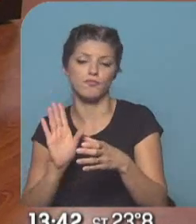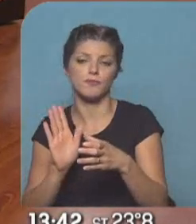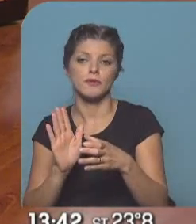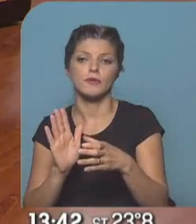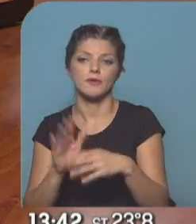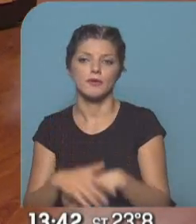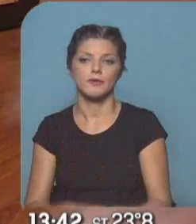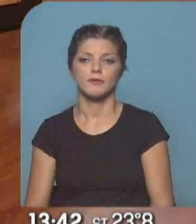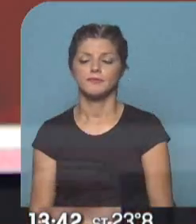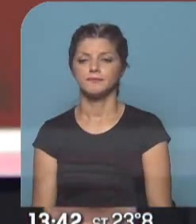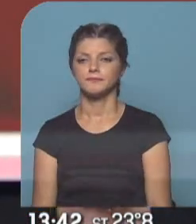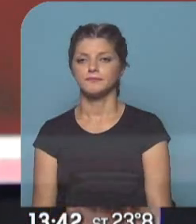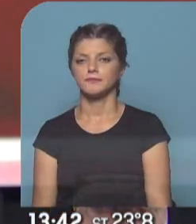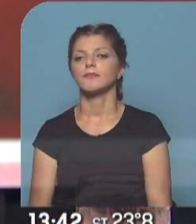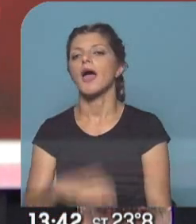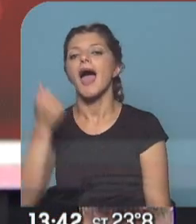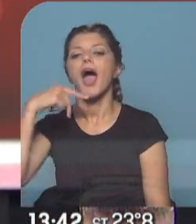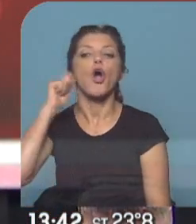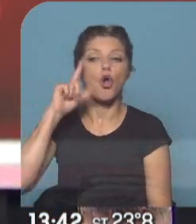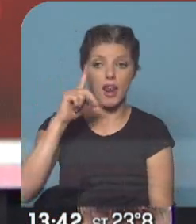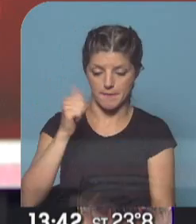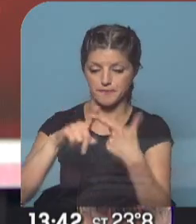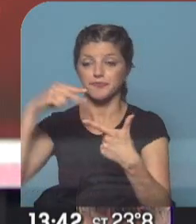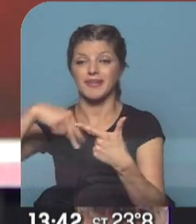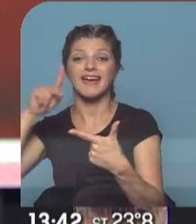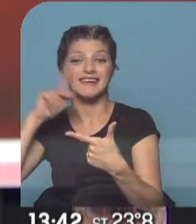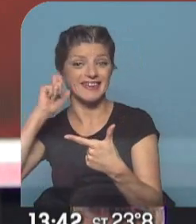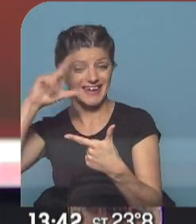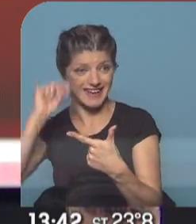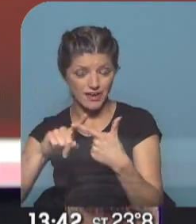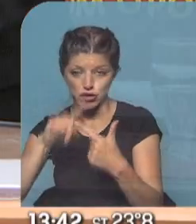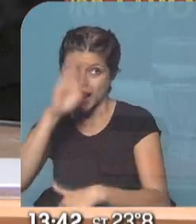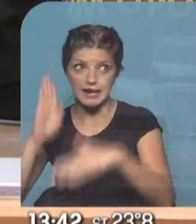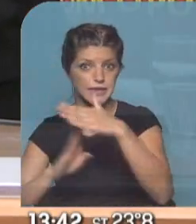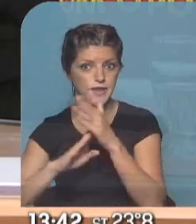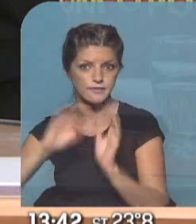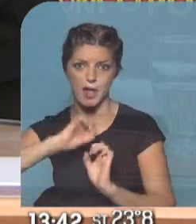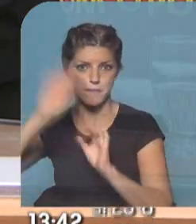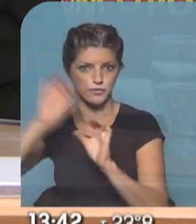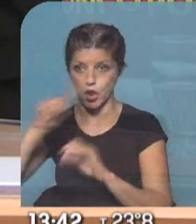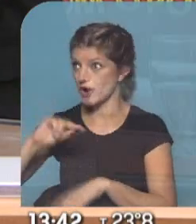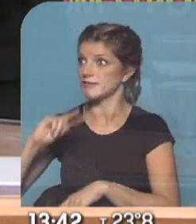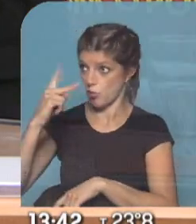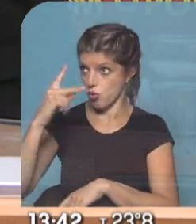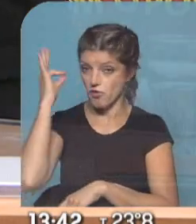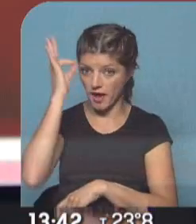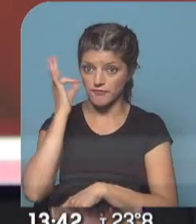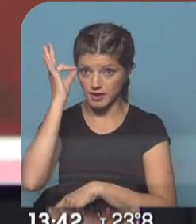tienen estos países, tanto Angola, Nigeria, que son potencias como exportadores. Segundo de África es hoy Angola.